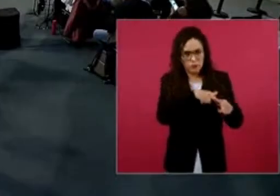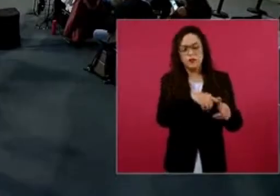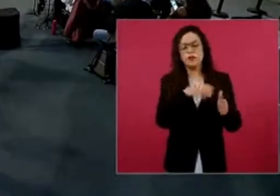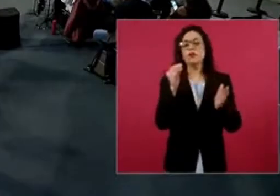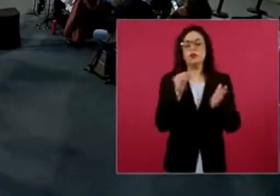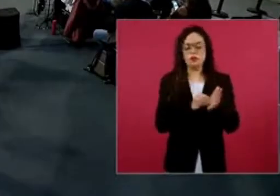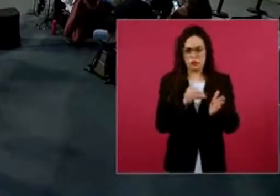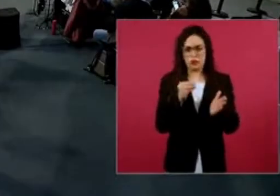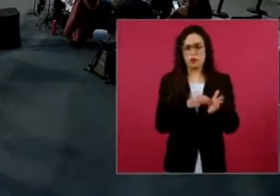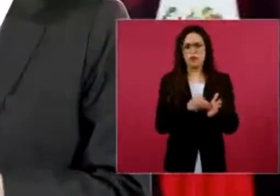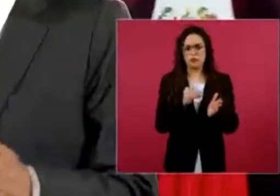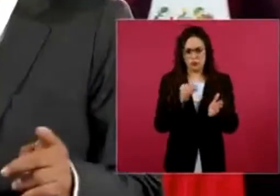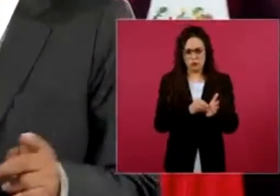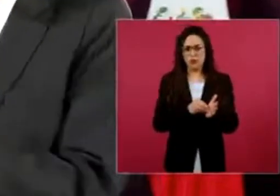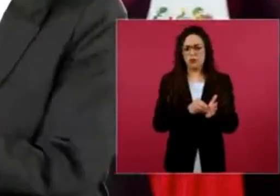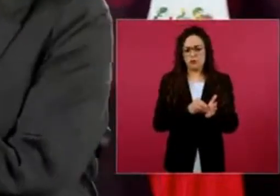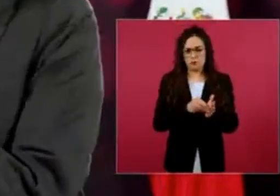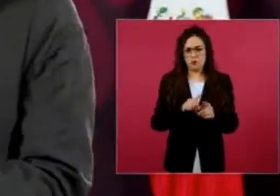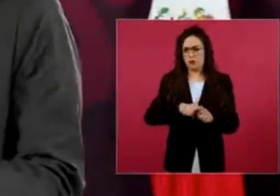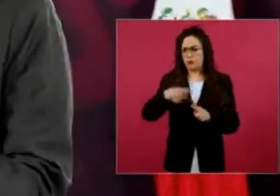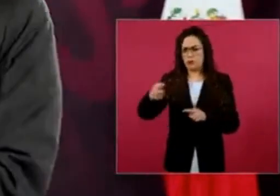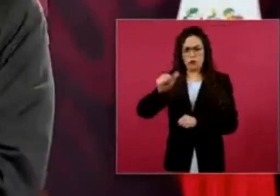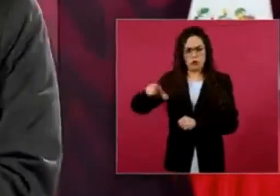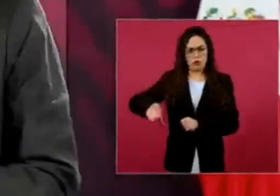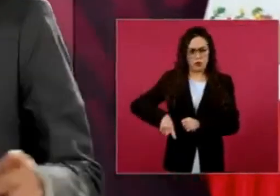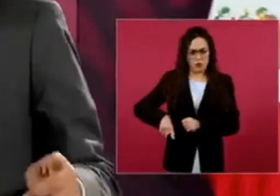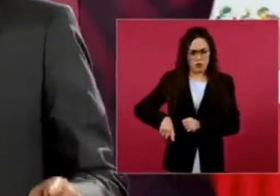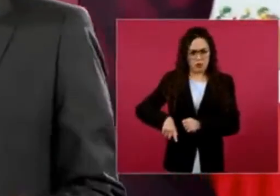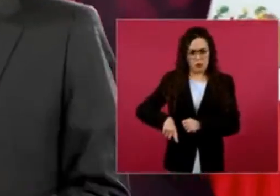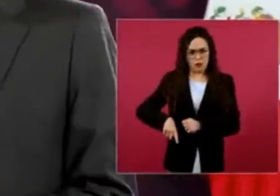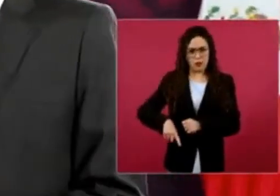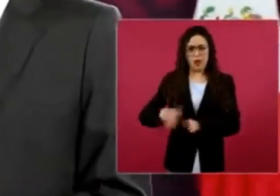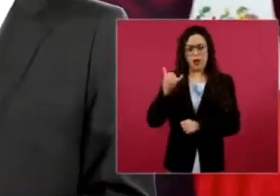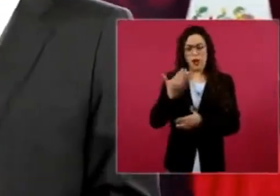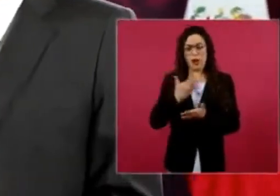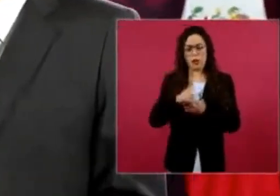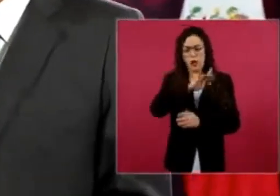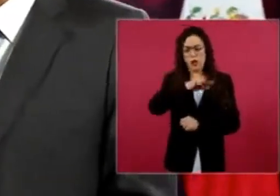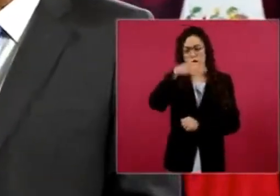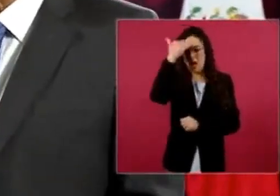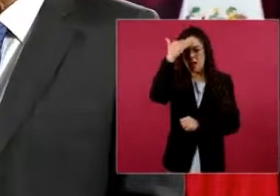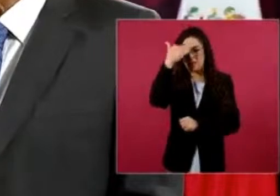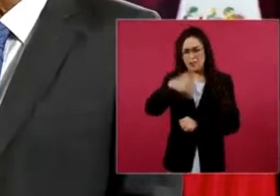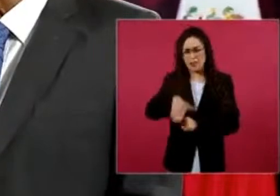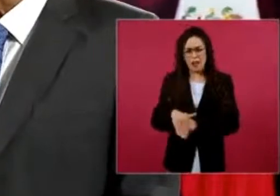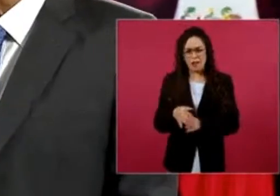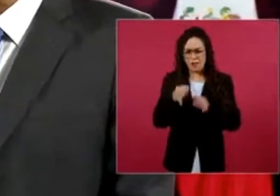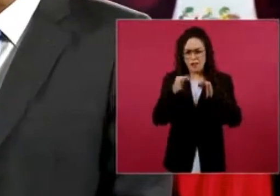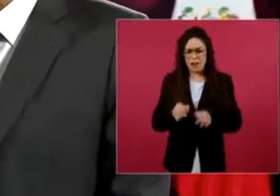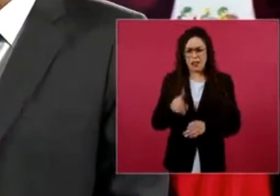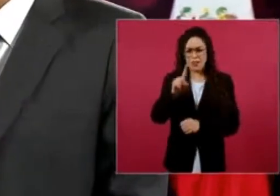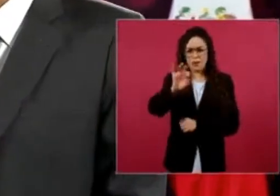ya están enterados completamente los que van a entrar